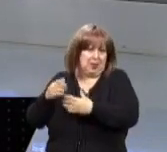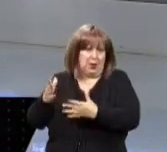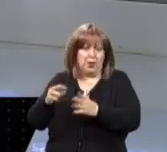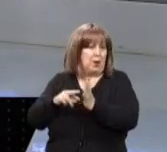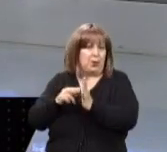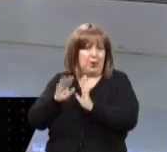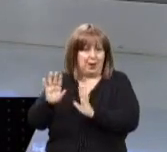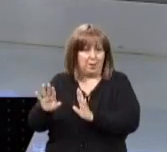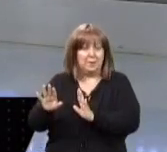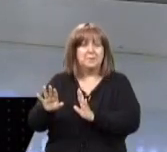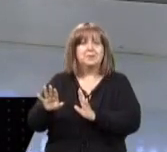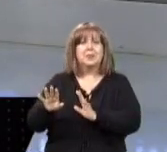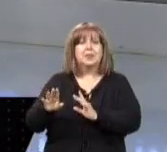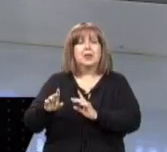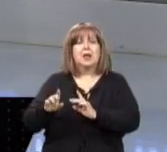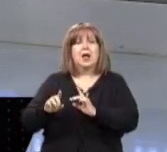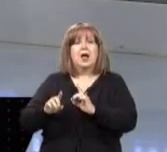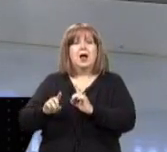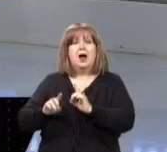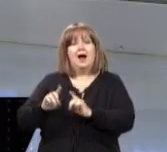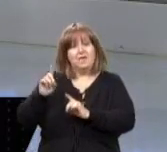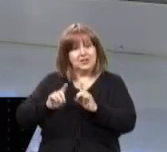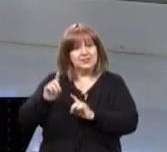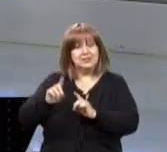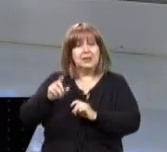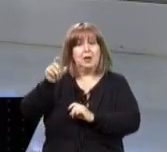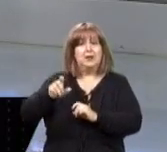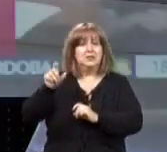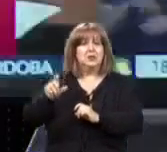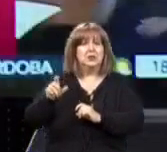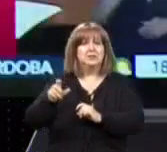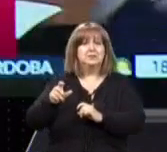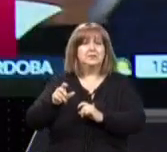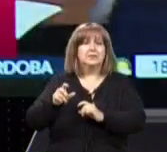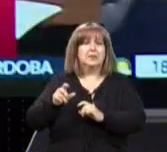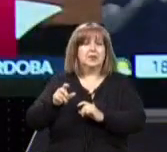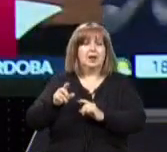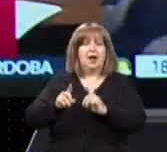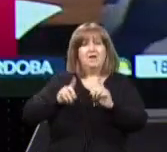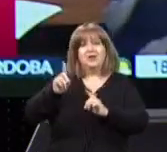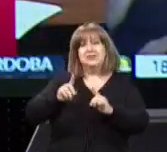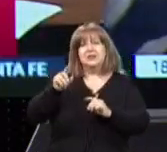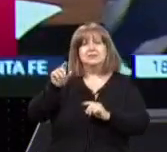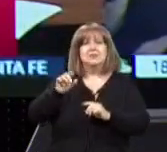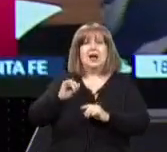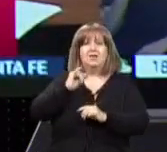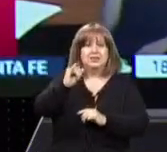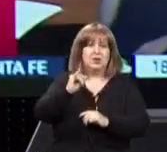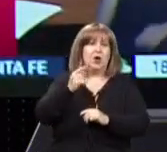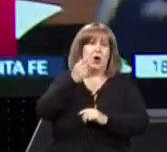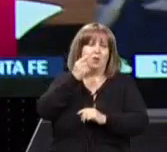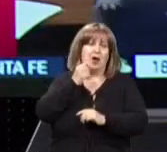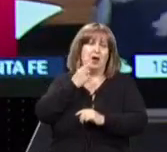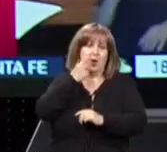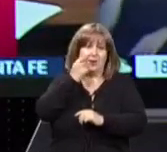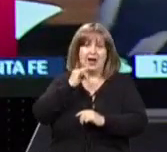adoptó, no quiere salir a decir su identidad, no quiere salir a decir quién es? Es porque generalmente se le da el tiempo que necesiten para procesar